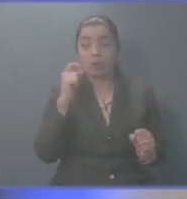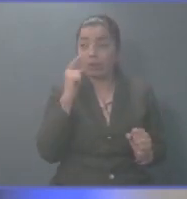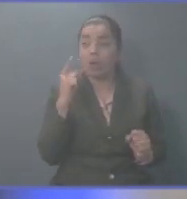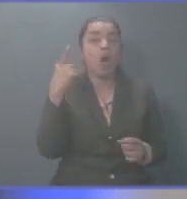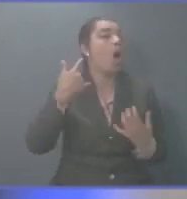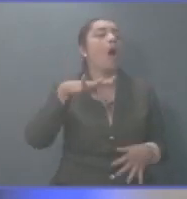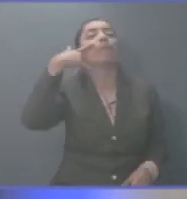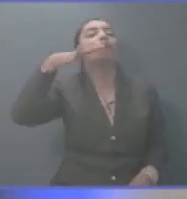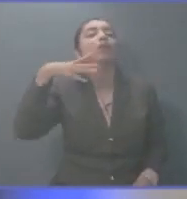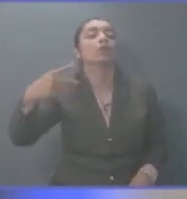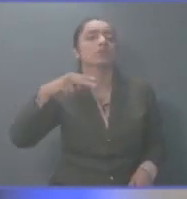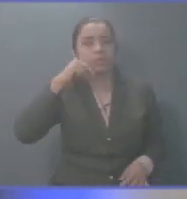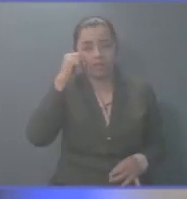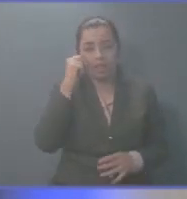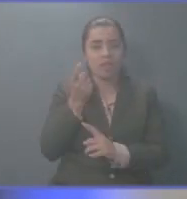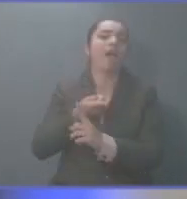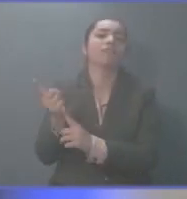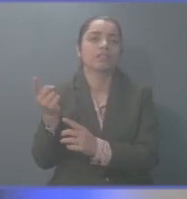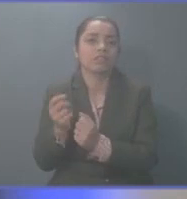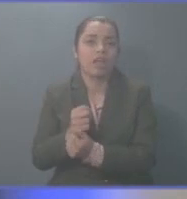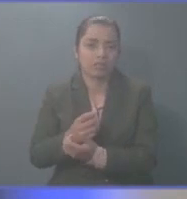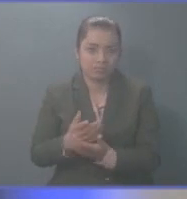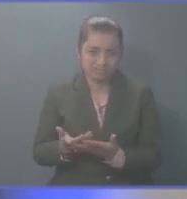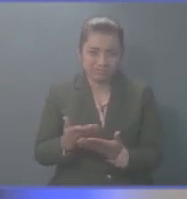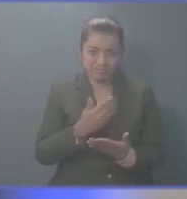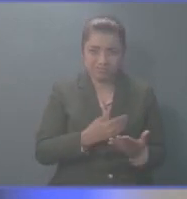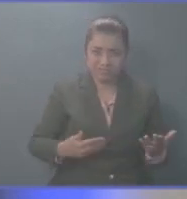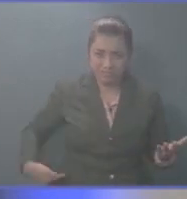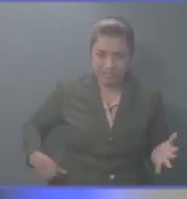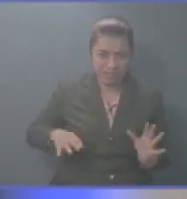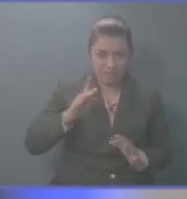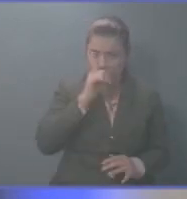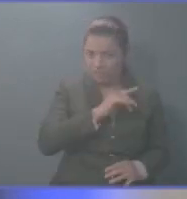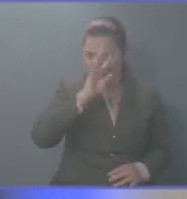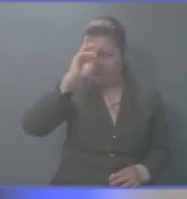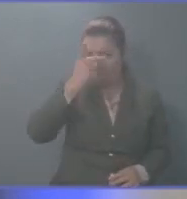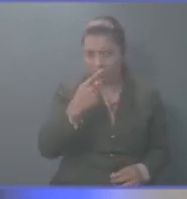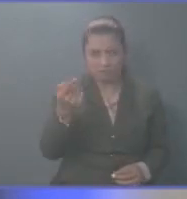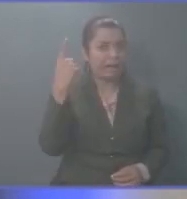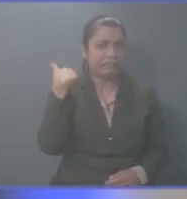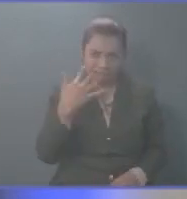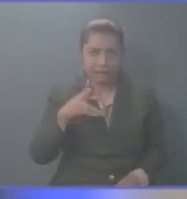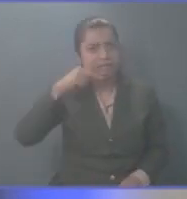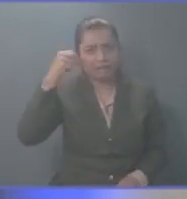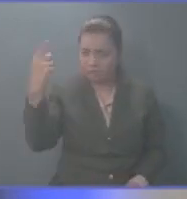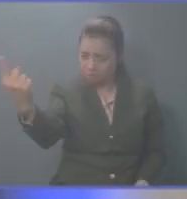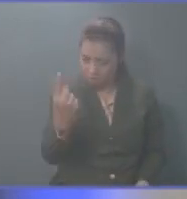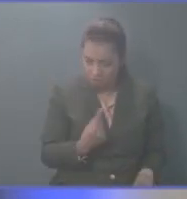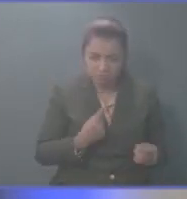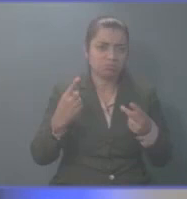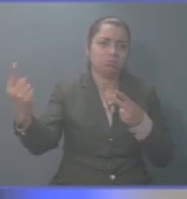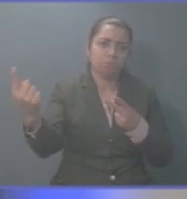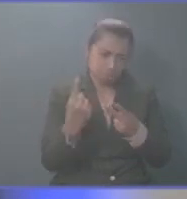presidente. Es falso, o sea, realmente el presidente ha venido 3, 4 veces aquí a la Asamblea Legislativa, se le ha tratado con